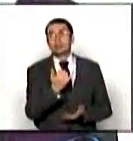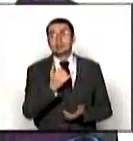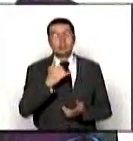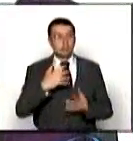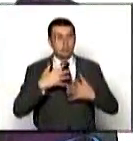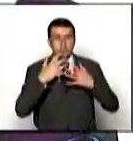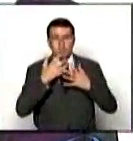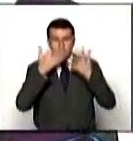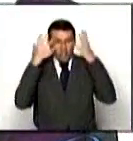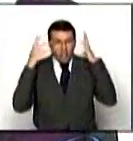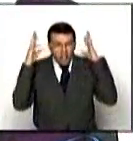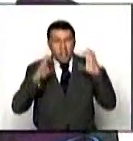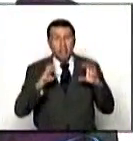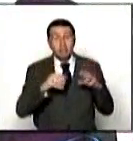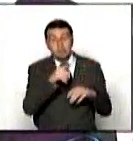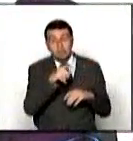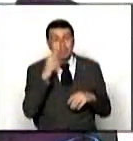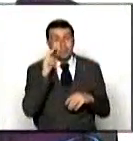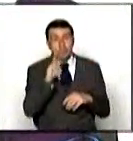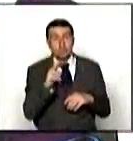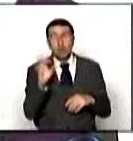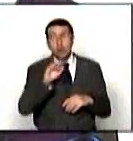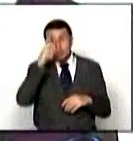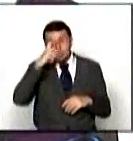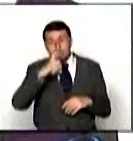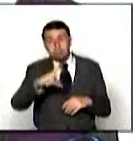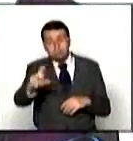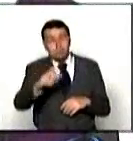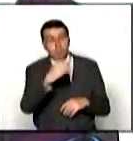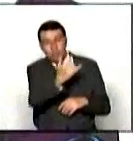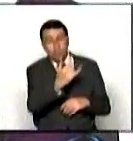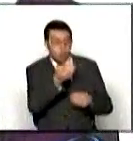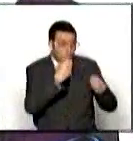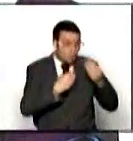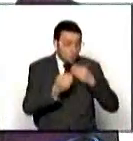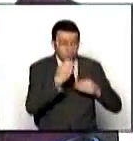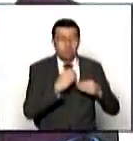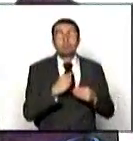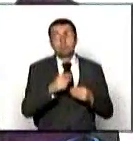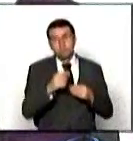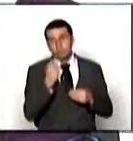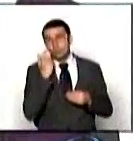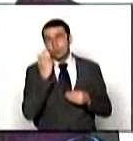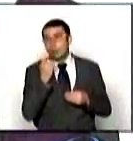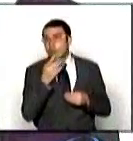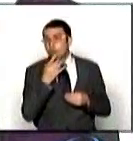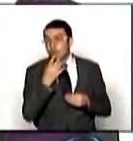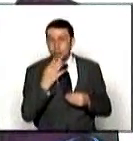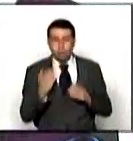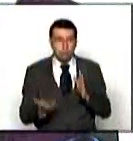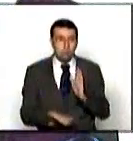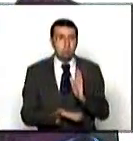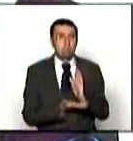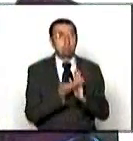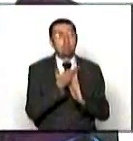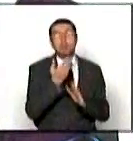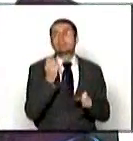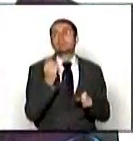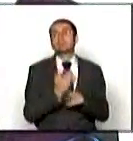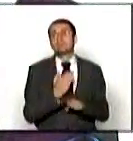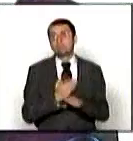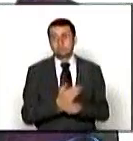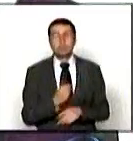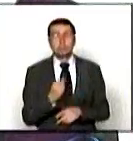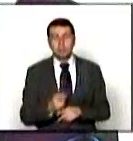llamativos para ellos, pero que en realidad lo que hacen es aumentarles de una forma inmediata y súbita los niveles de azúcar, y eso hace que el sistema inmunológico, como les expliqué,